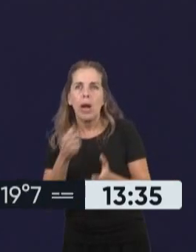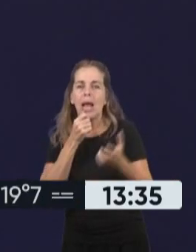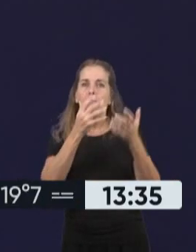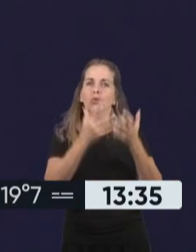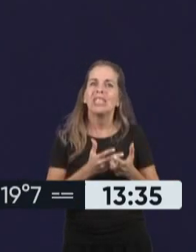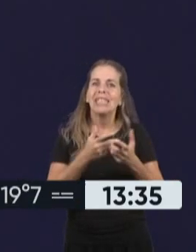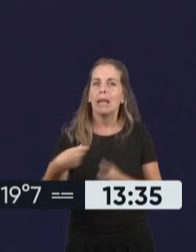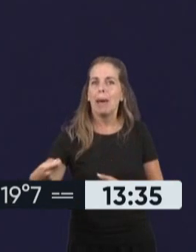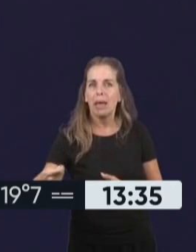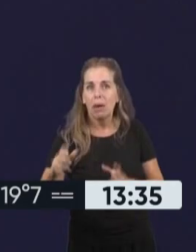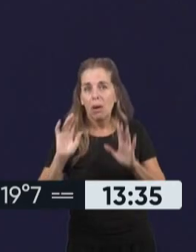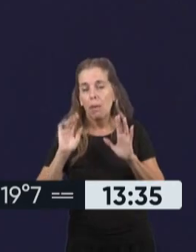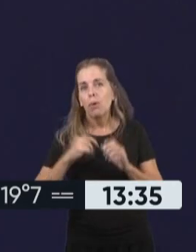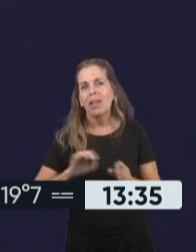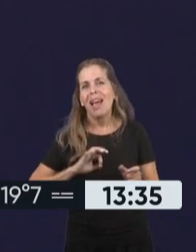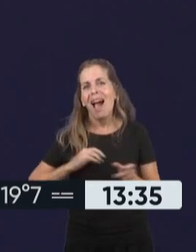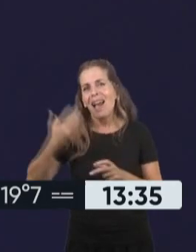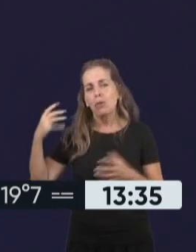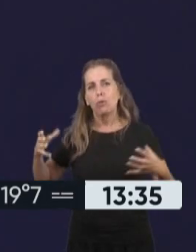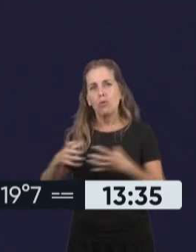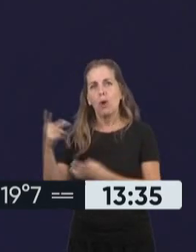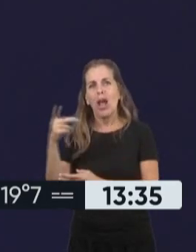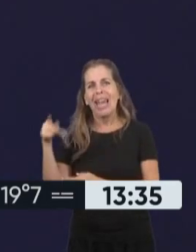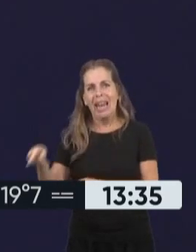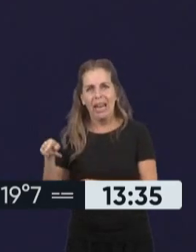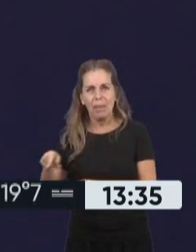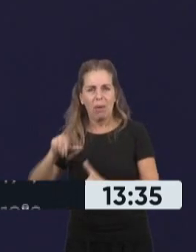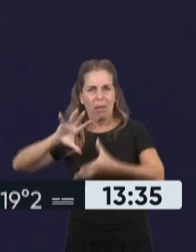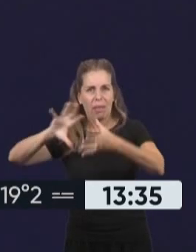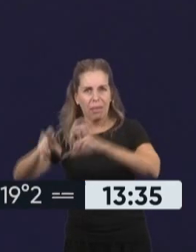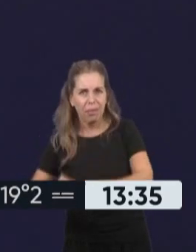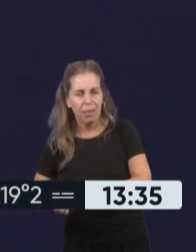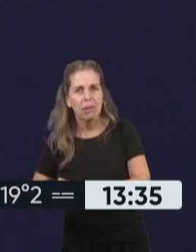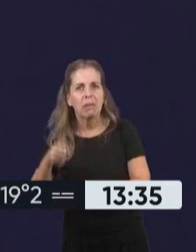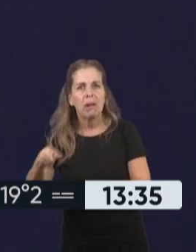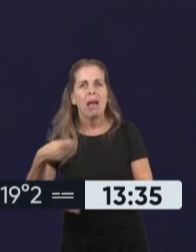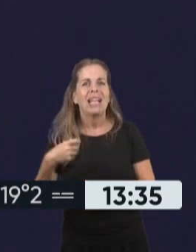han despedazado y que el kirchnerismo ha hecho esfuerzos